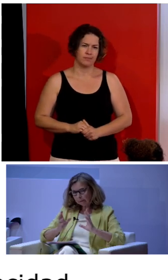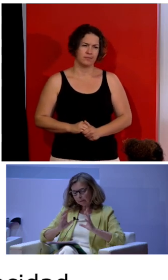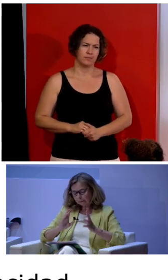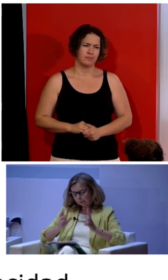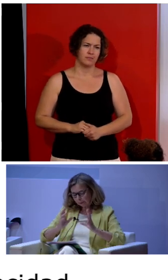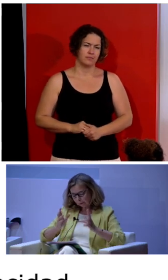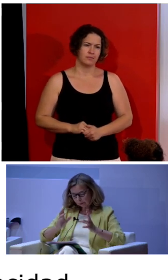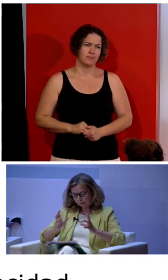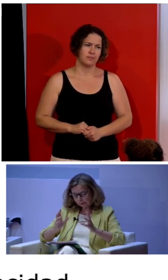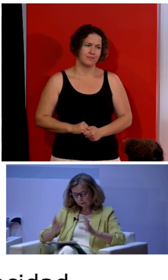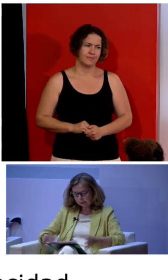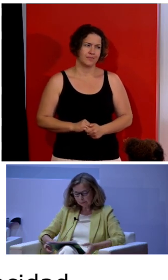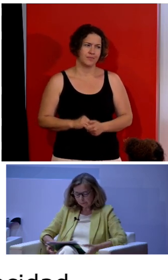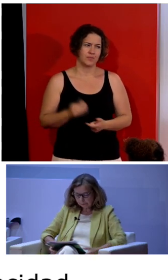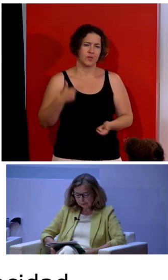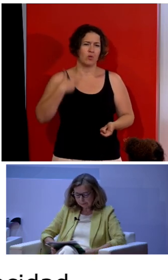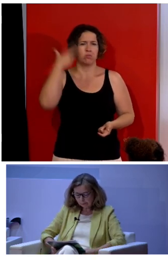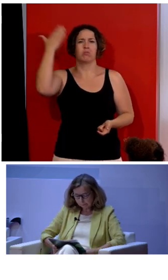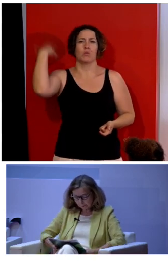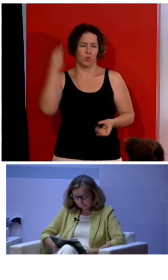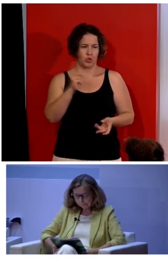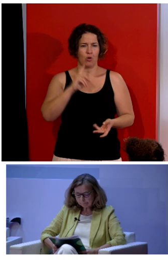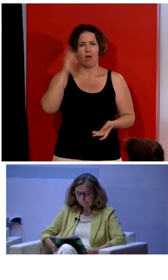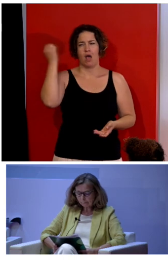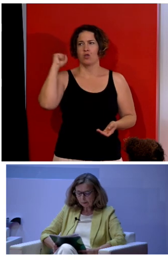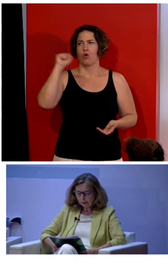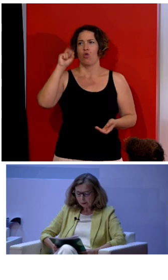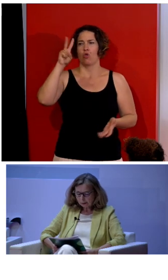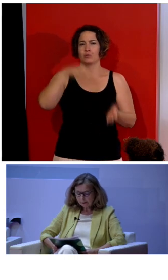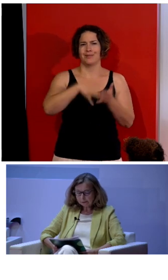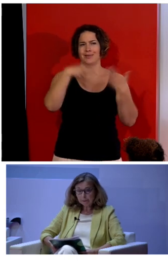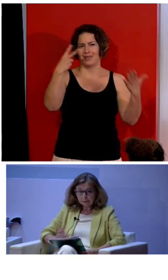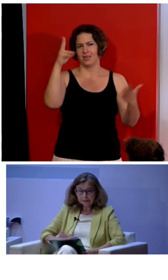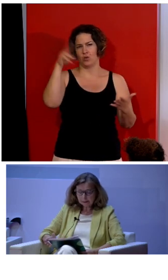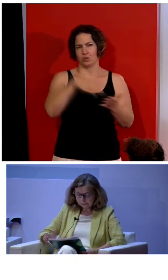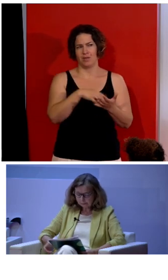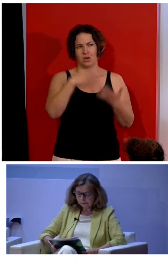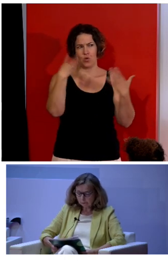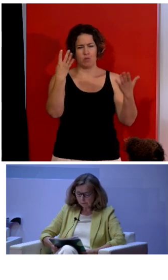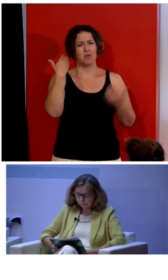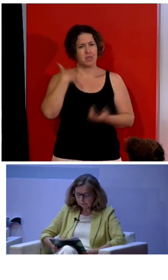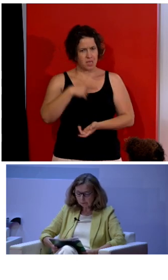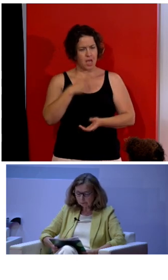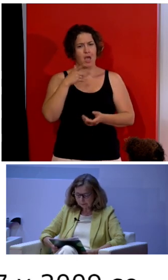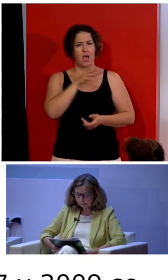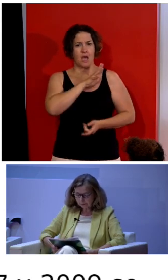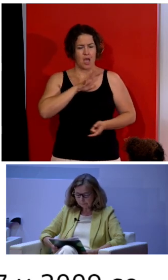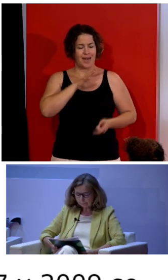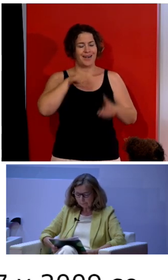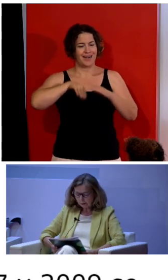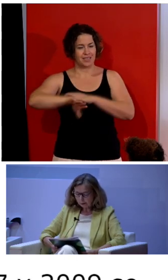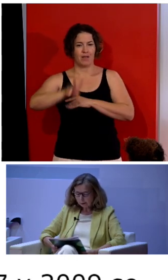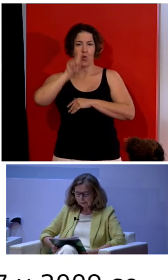Sin retrotraernos en exceso, en el año 2007 y 2009 se preveía ya la reserva del 1%, como ya he